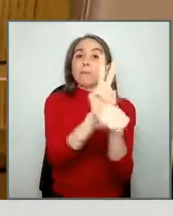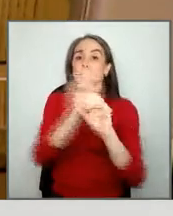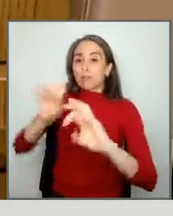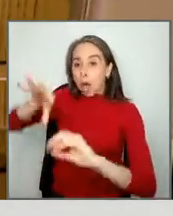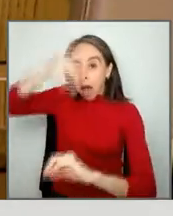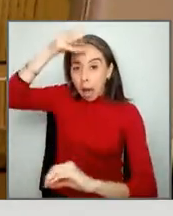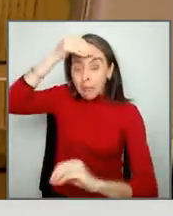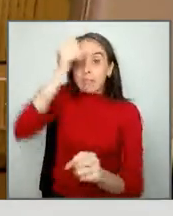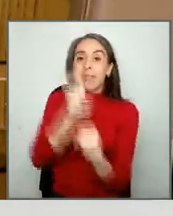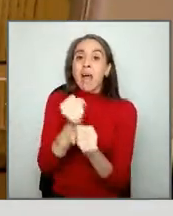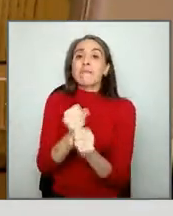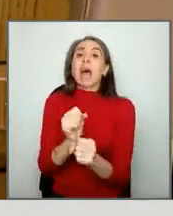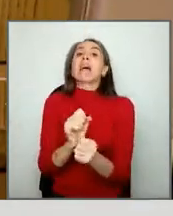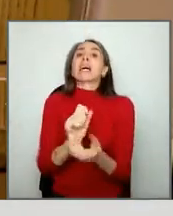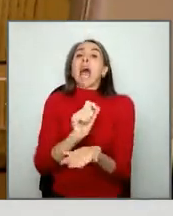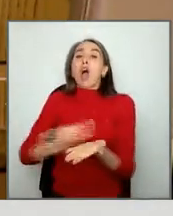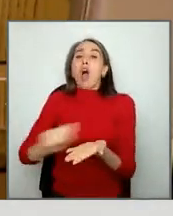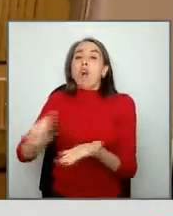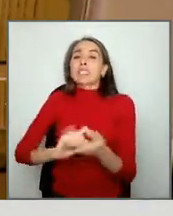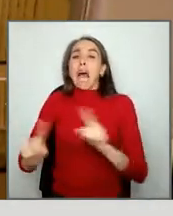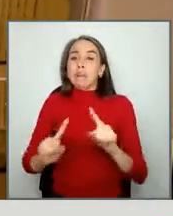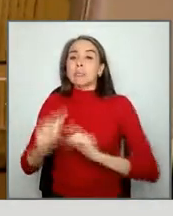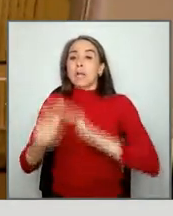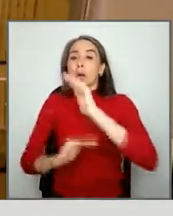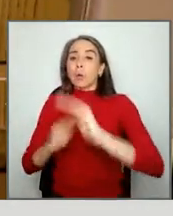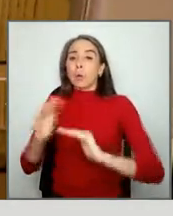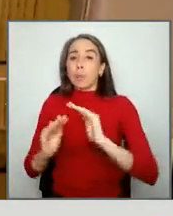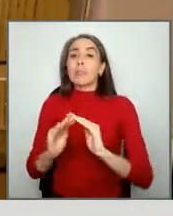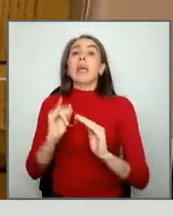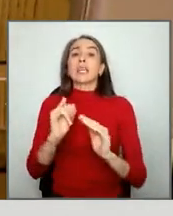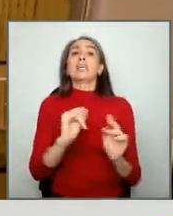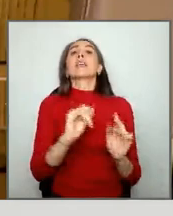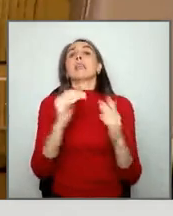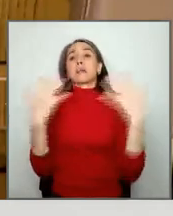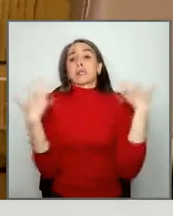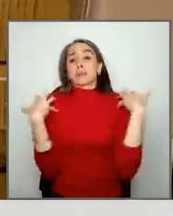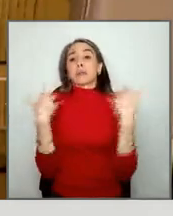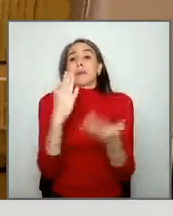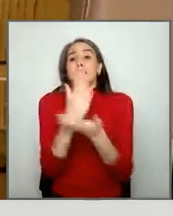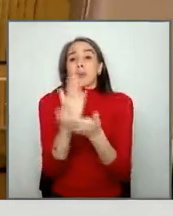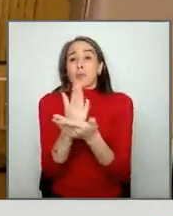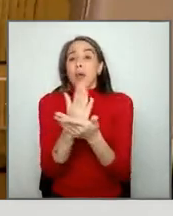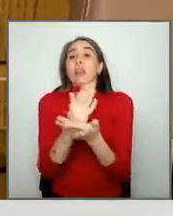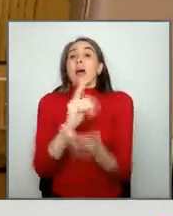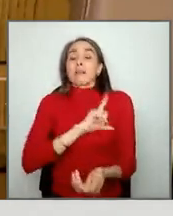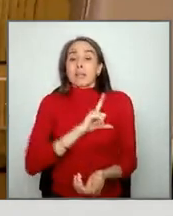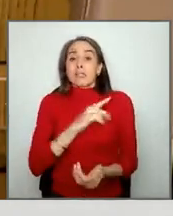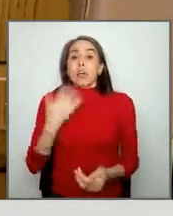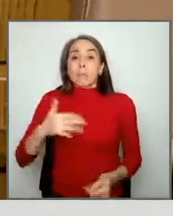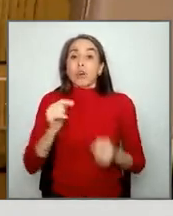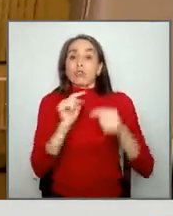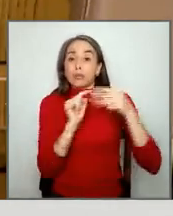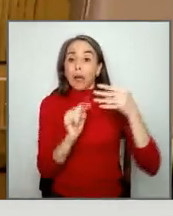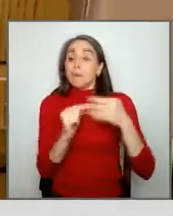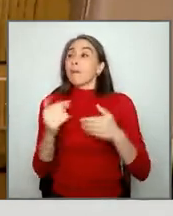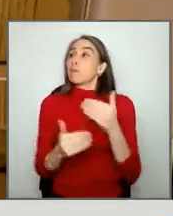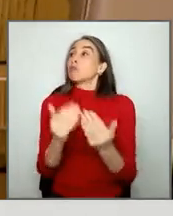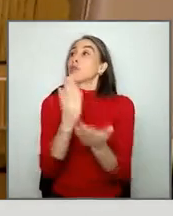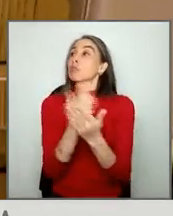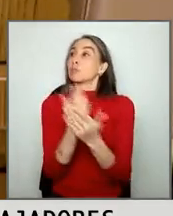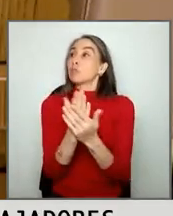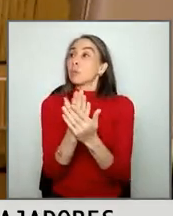servicios de cuidado y mantención de establecimientos entre otras que son indispensables para el funcionamiento de las escuelas y Colegio